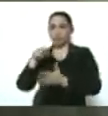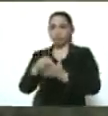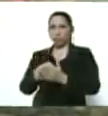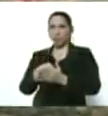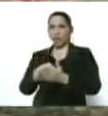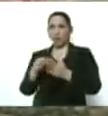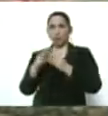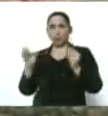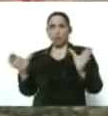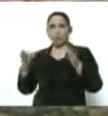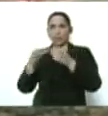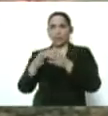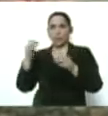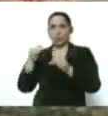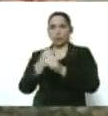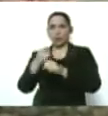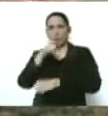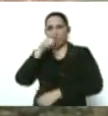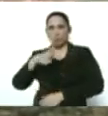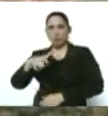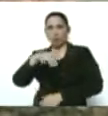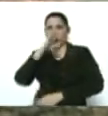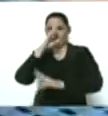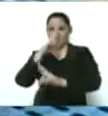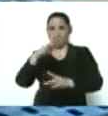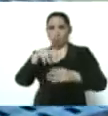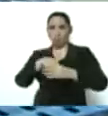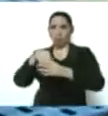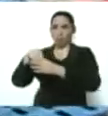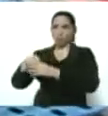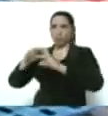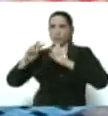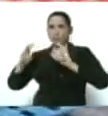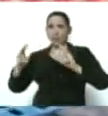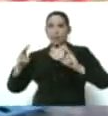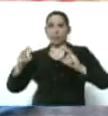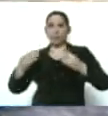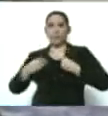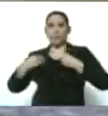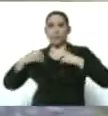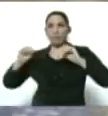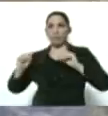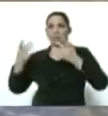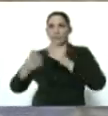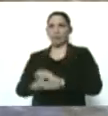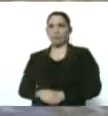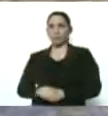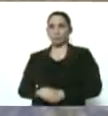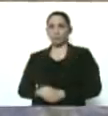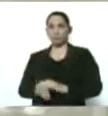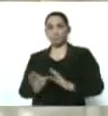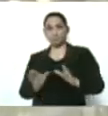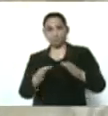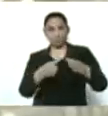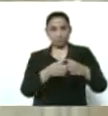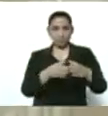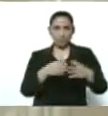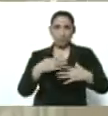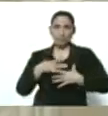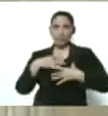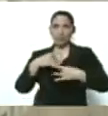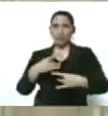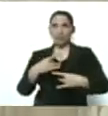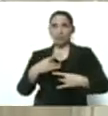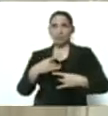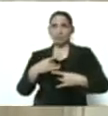de trabajo y la población que ha respetado la cuarentena en términos de vidas salvadas. Por una parte, un interés en exterminar